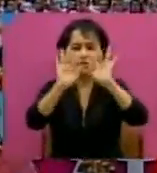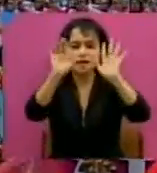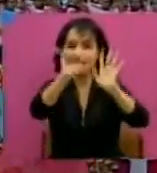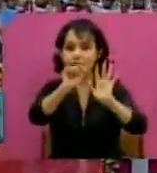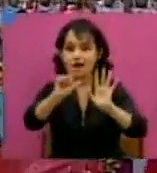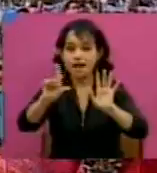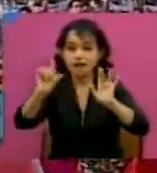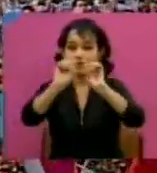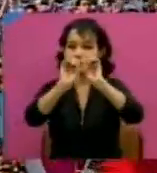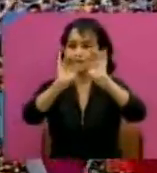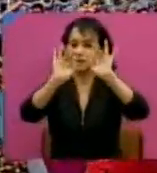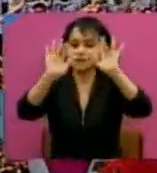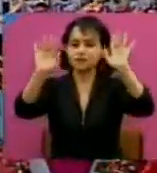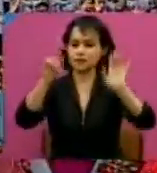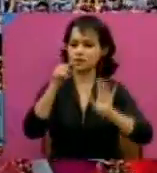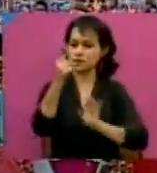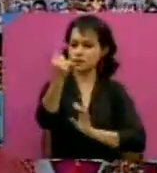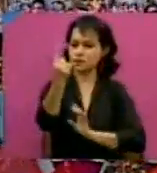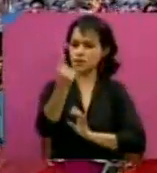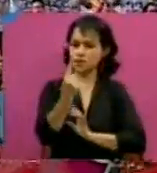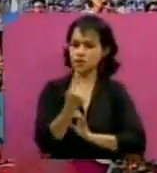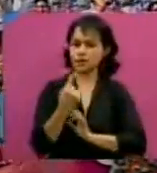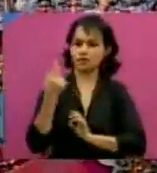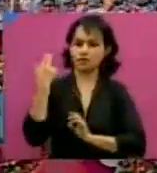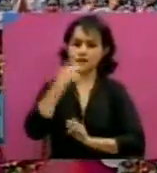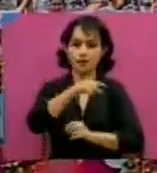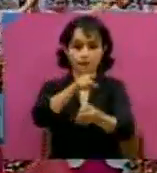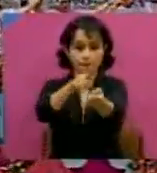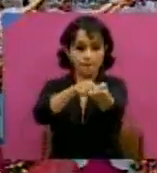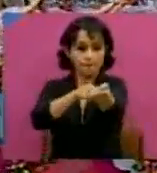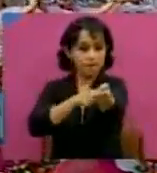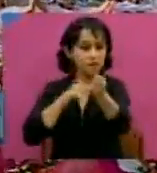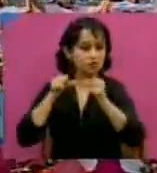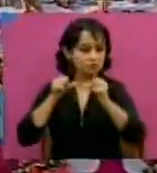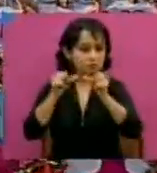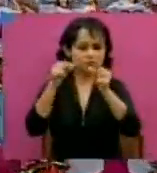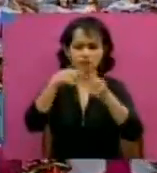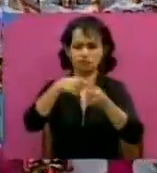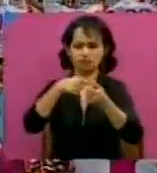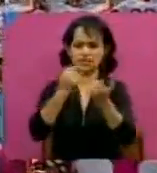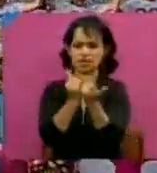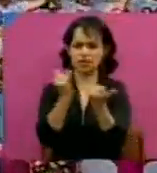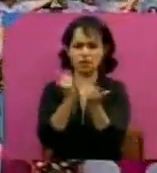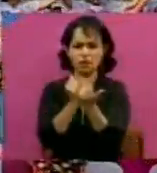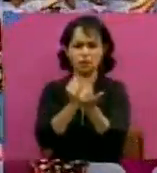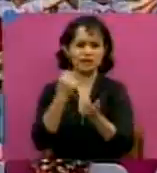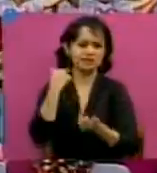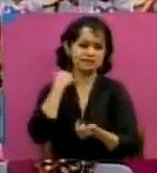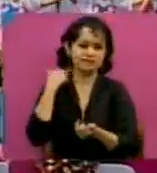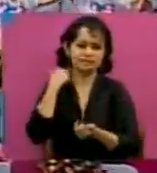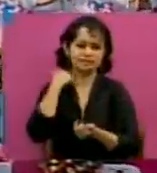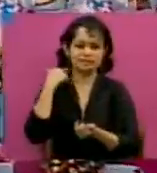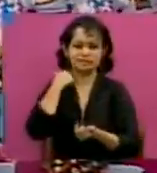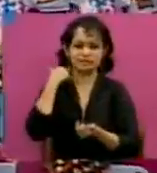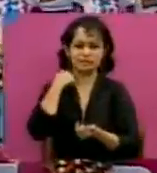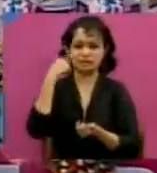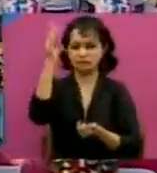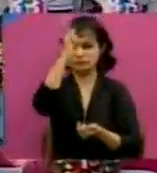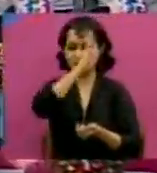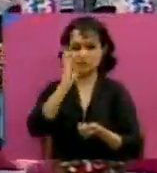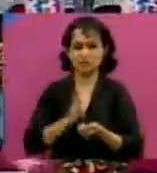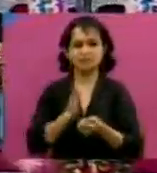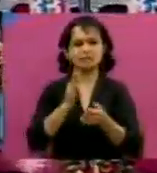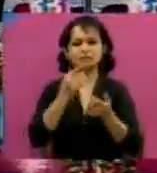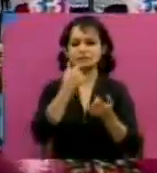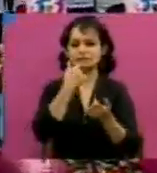intensos. Fuiste desde entonces el hermano terco, indeclinable,